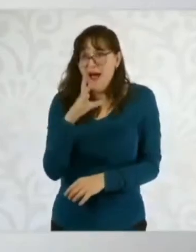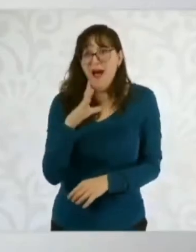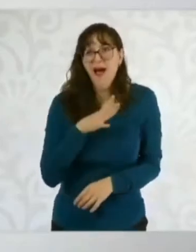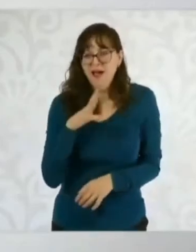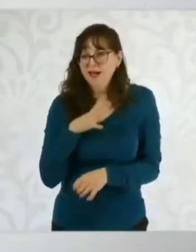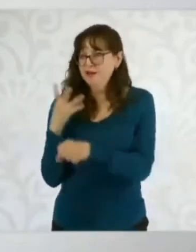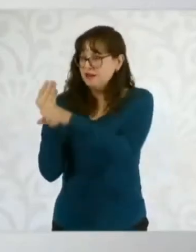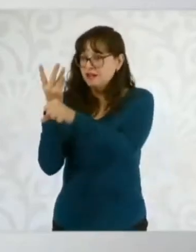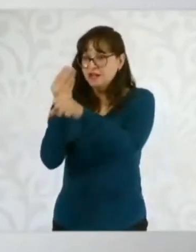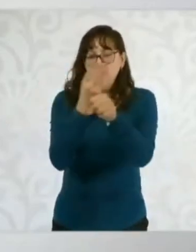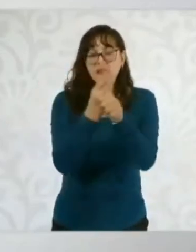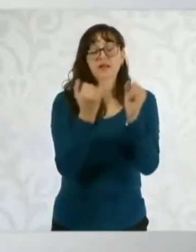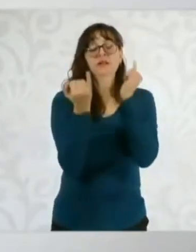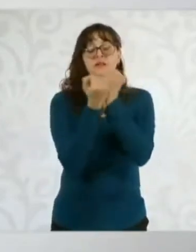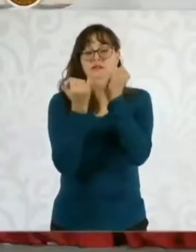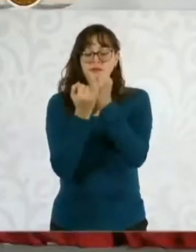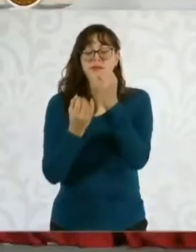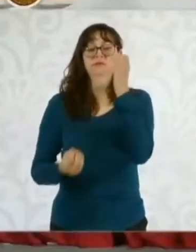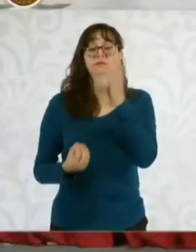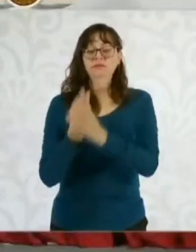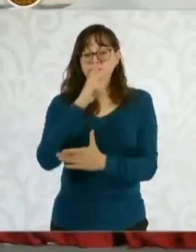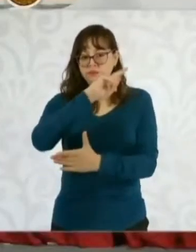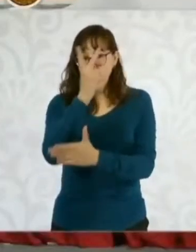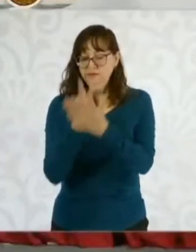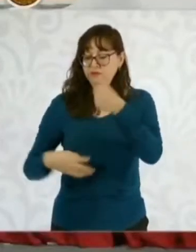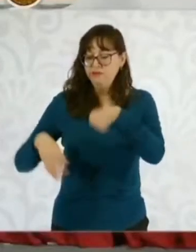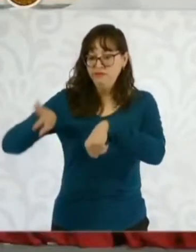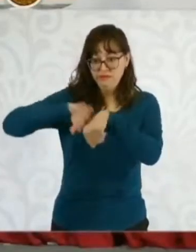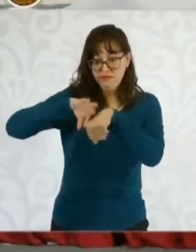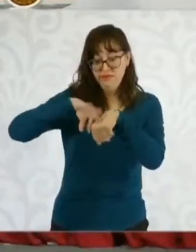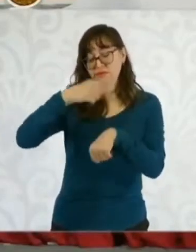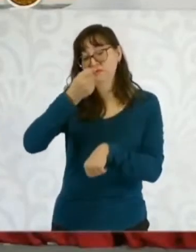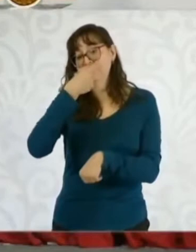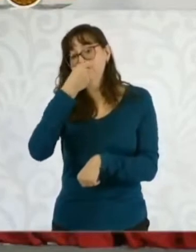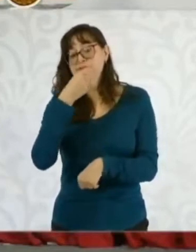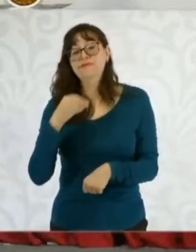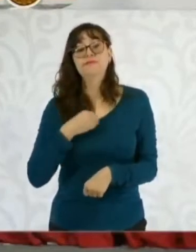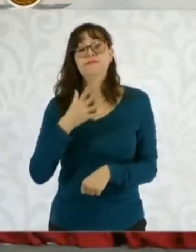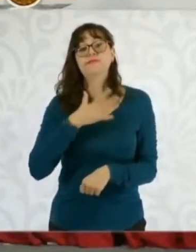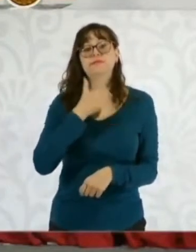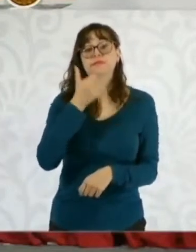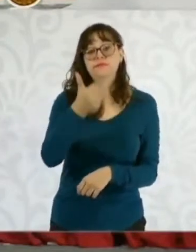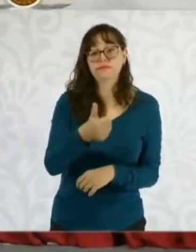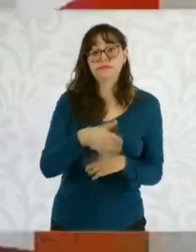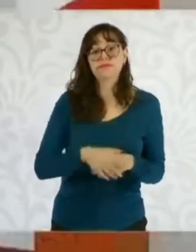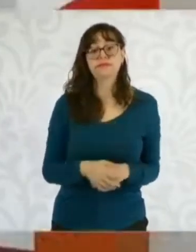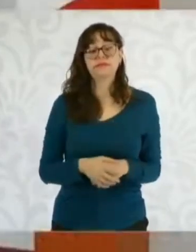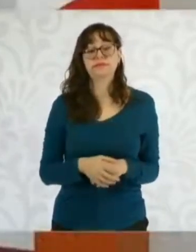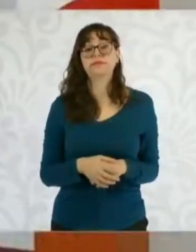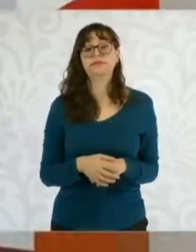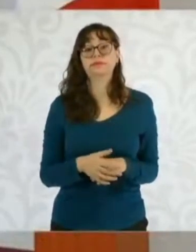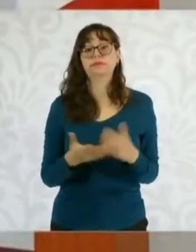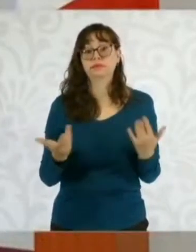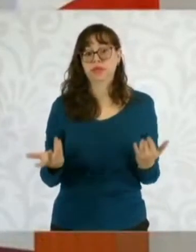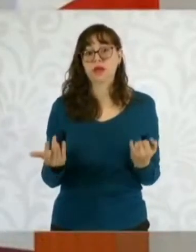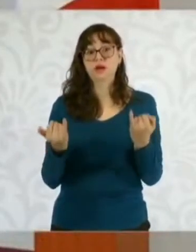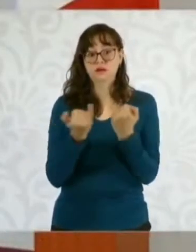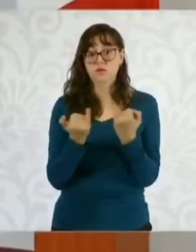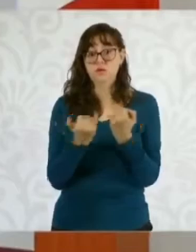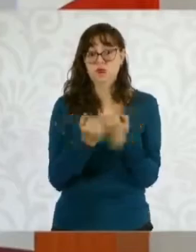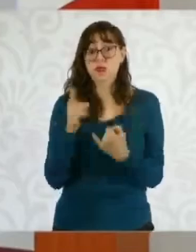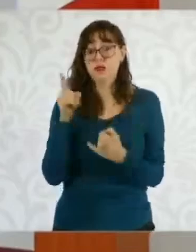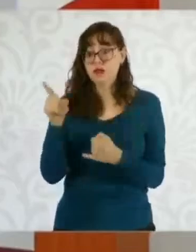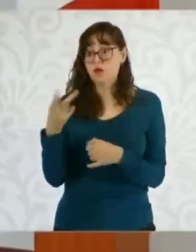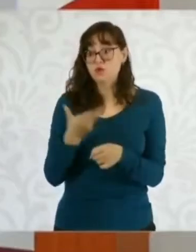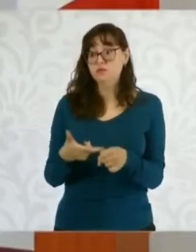momento también será parte de este eje transversal. Y finalmente, el quinto objetivo es modernizar, traer al siglo XXI al sector salud, al